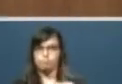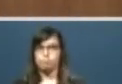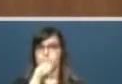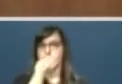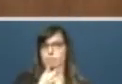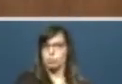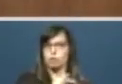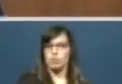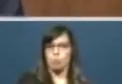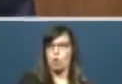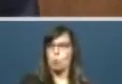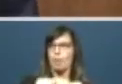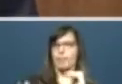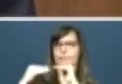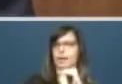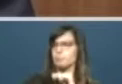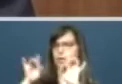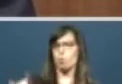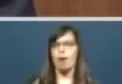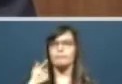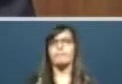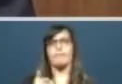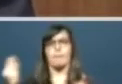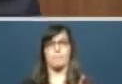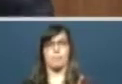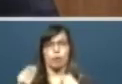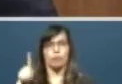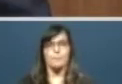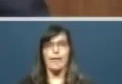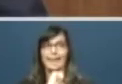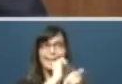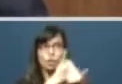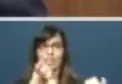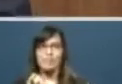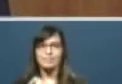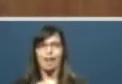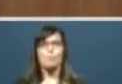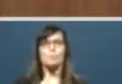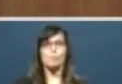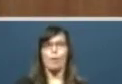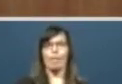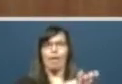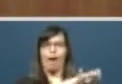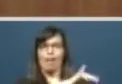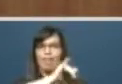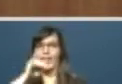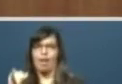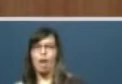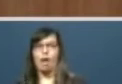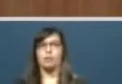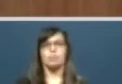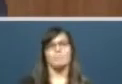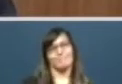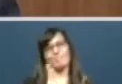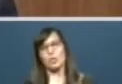perspectiva de mejora y con ello atender nuestras necesidades de crédito al margen de instrumentos extraordinarios de financiación como el